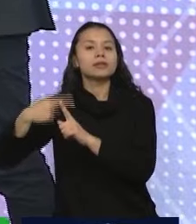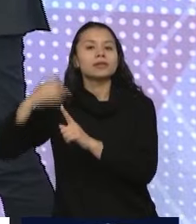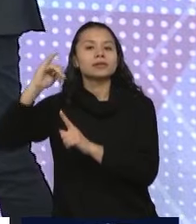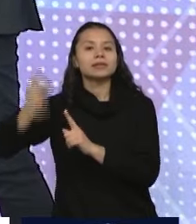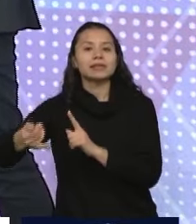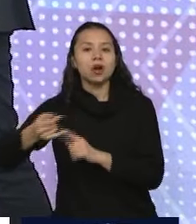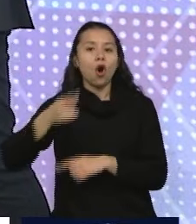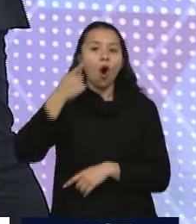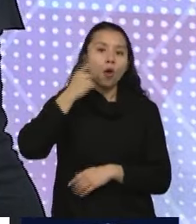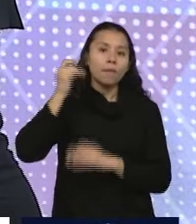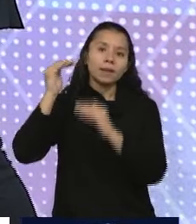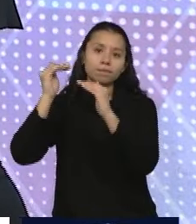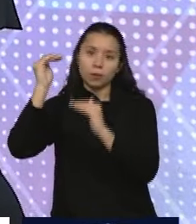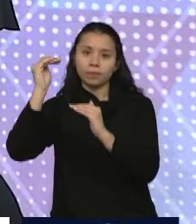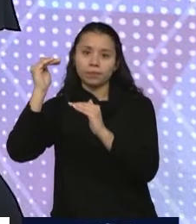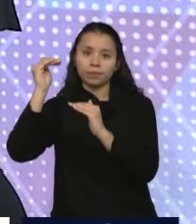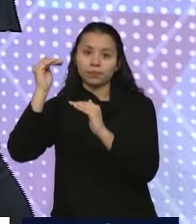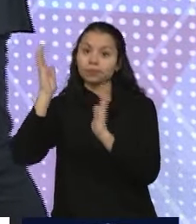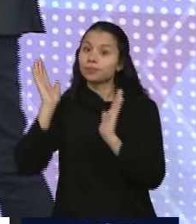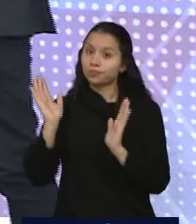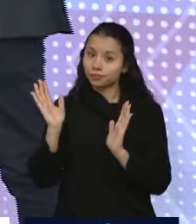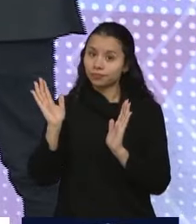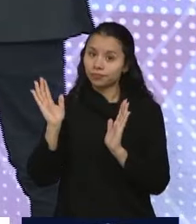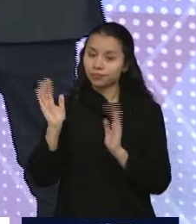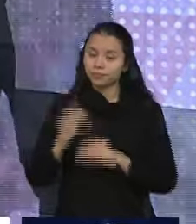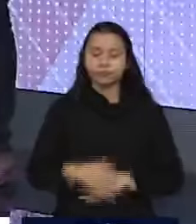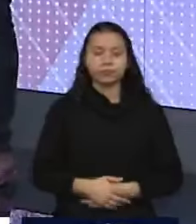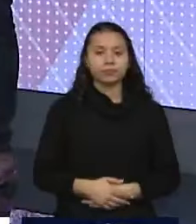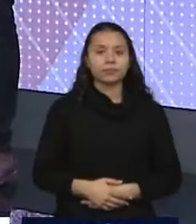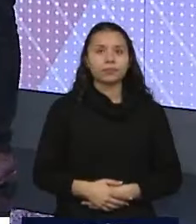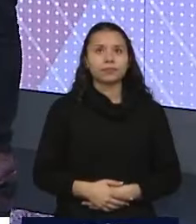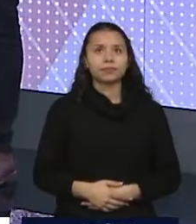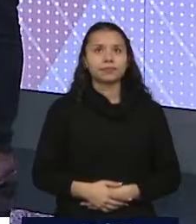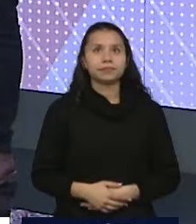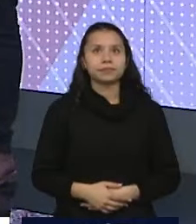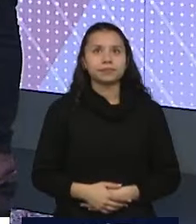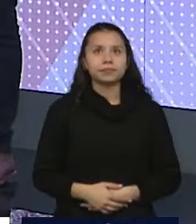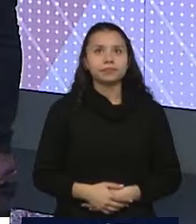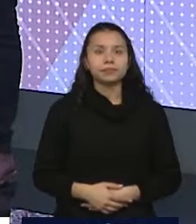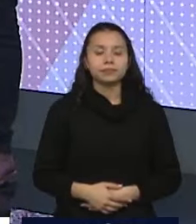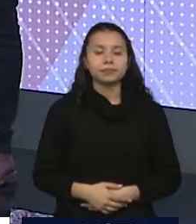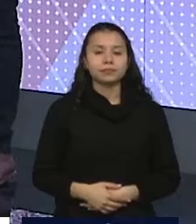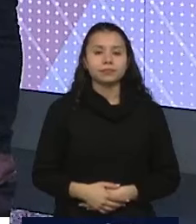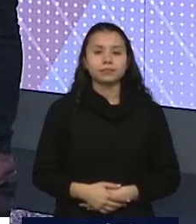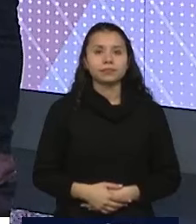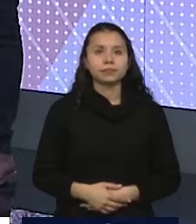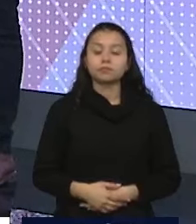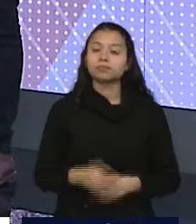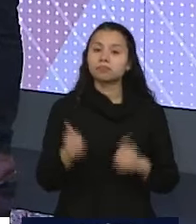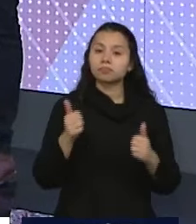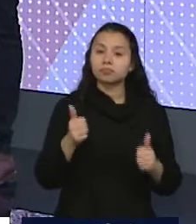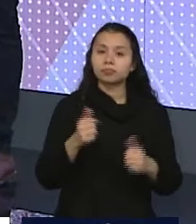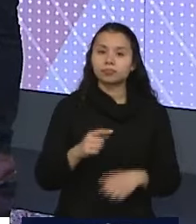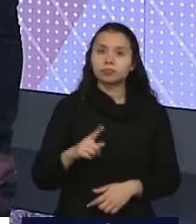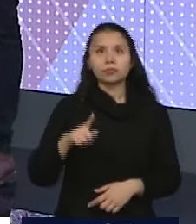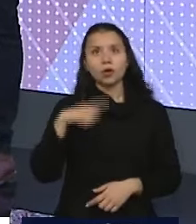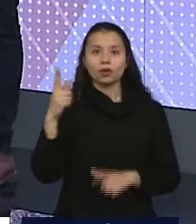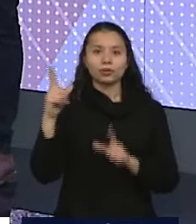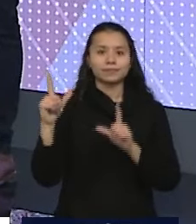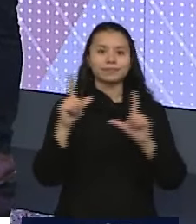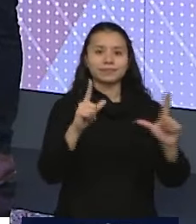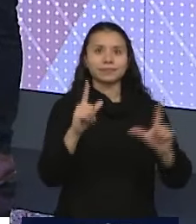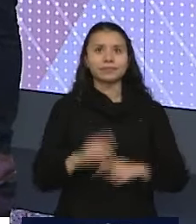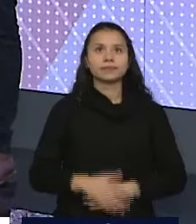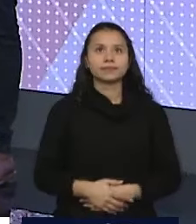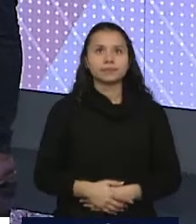más importante, ahí no se ve el empate técnico con las mujeres que con los varones. Ajá. ¿Sí? Vamos a la próxima placa, por favor. Y